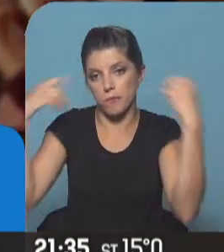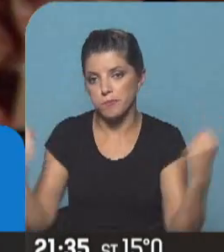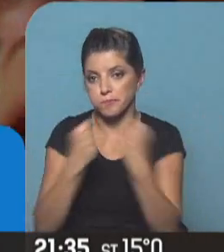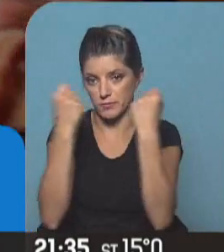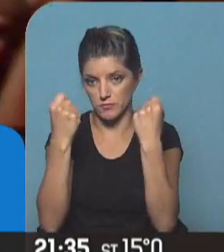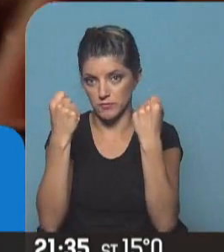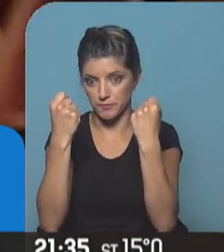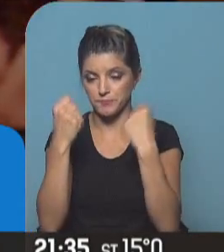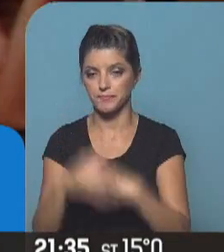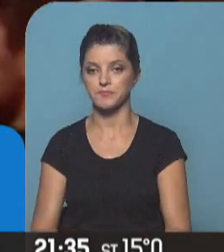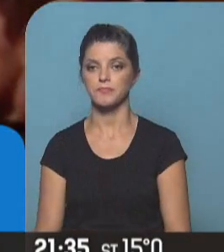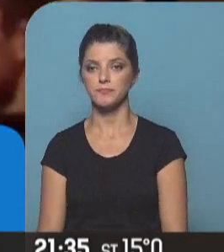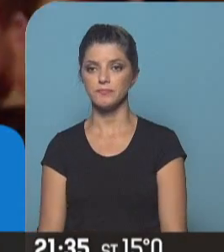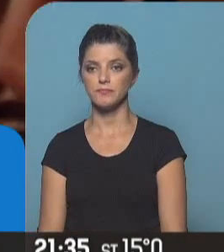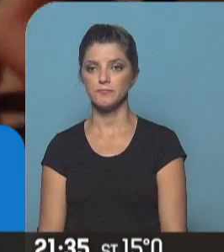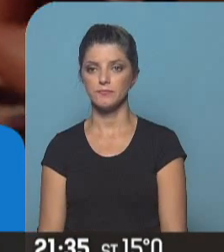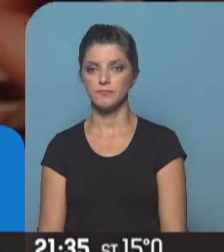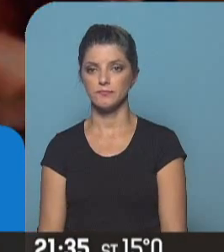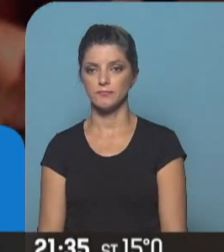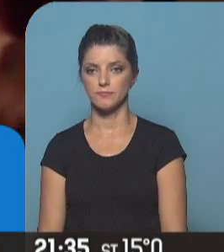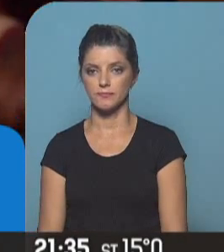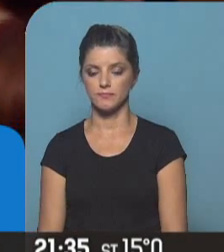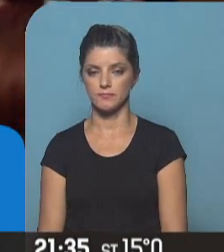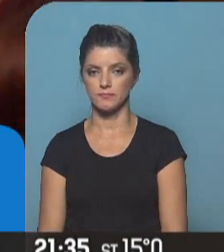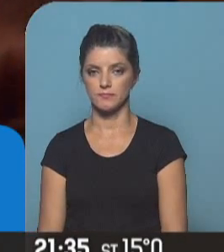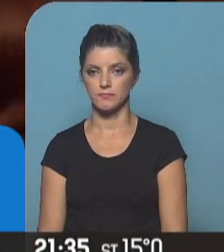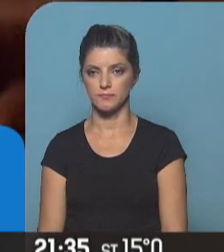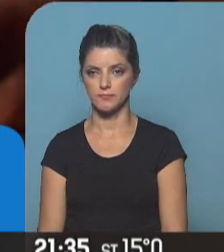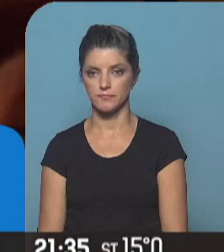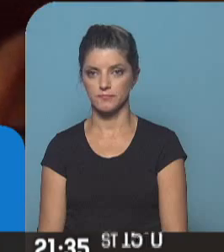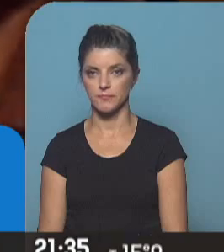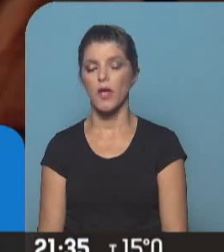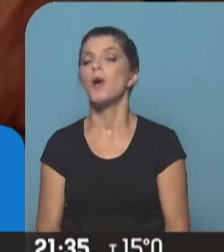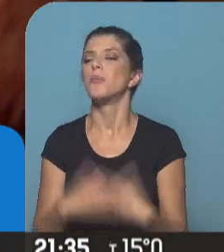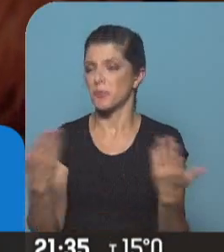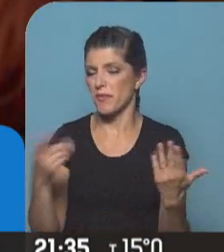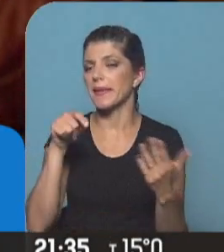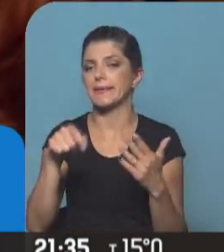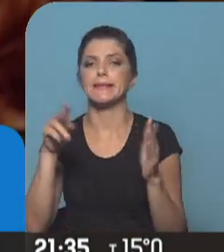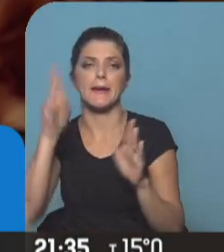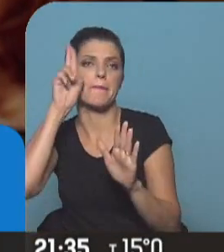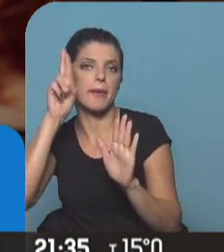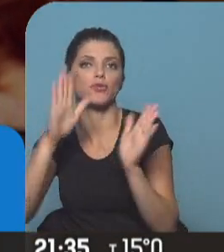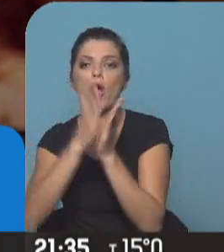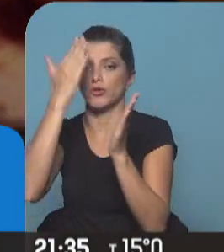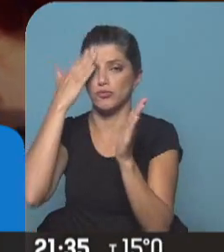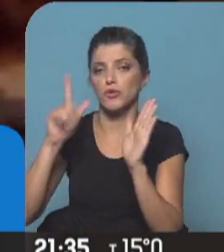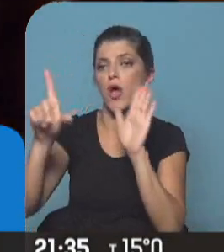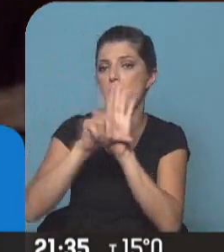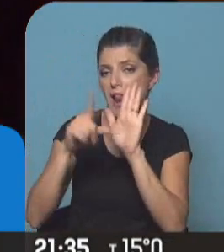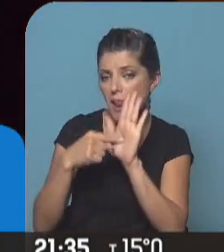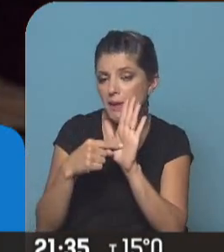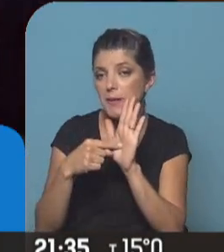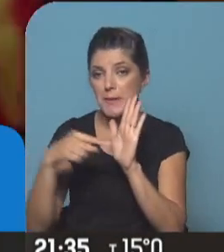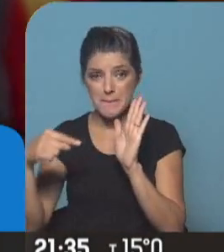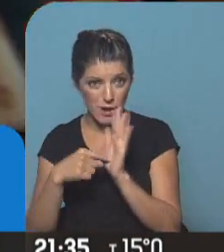que está claro es que puede haber mucha invocación a la ley a la constitución se puede suspender la autonomía pero el problema